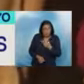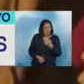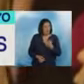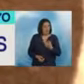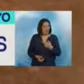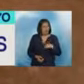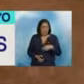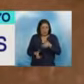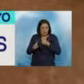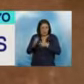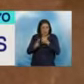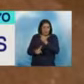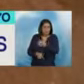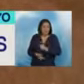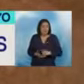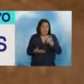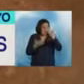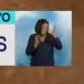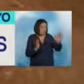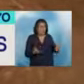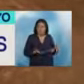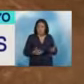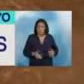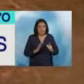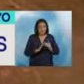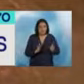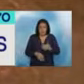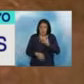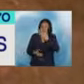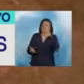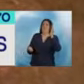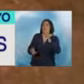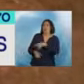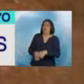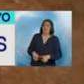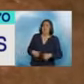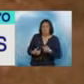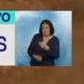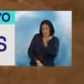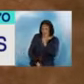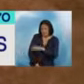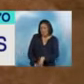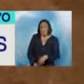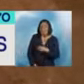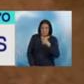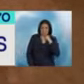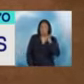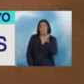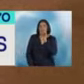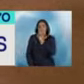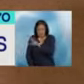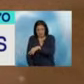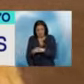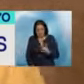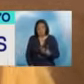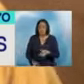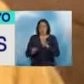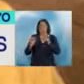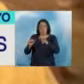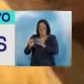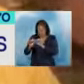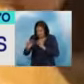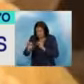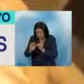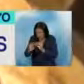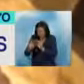completamente ebria. No sabe dónde vive. No sabe dónde vive. No sabe dónde vive. Señorita, yo le estoy diciendo bien